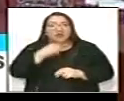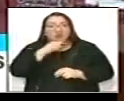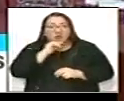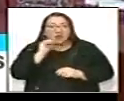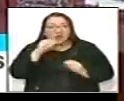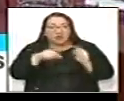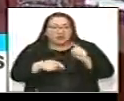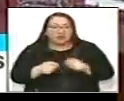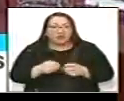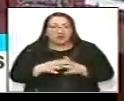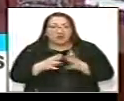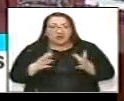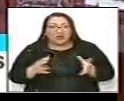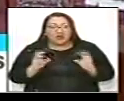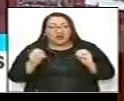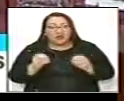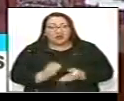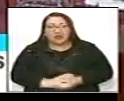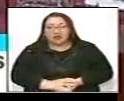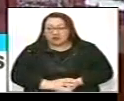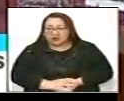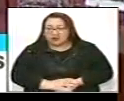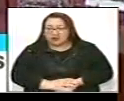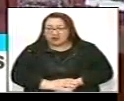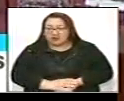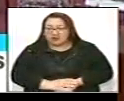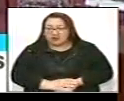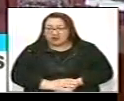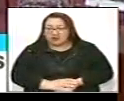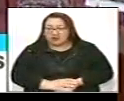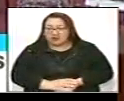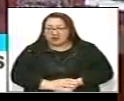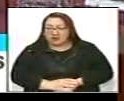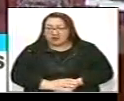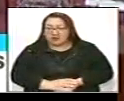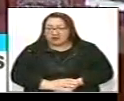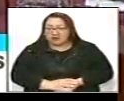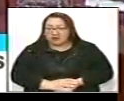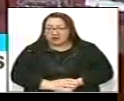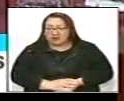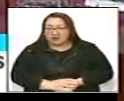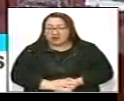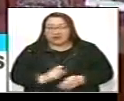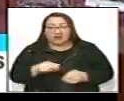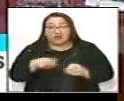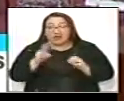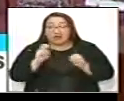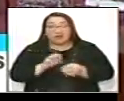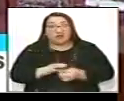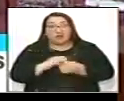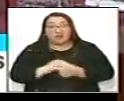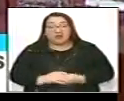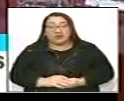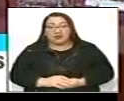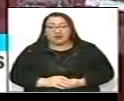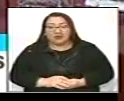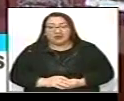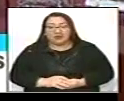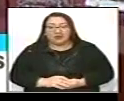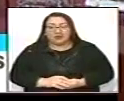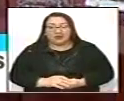en particular, la adolescente. Eso es cierto. Este es un tema delicado, espinoso,